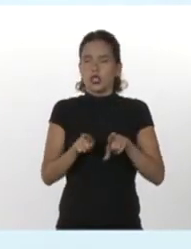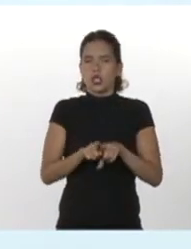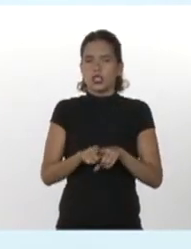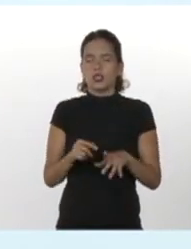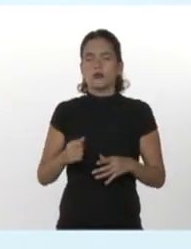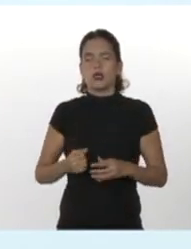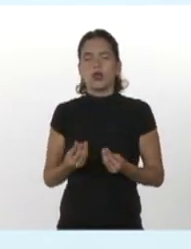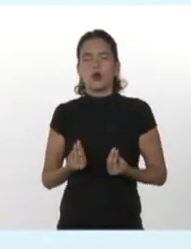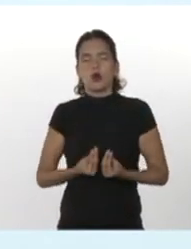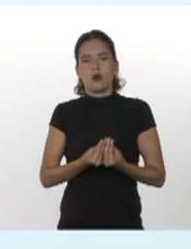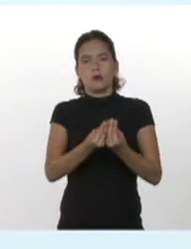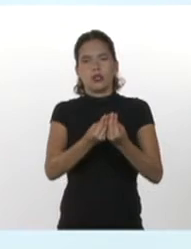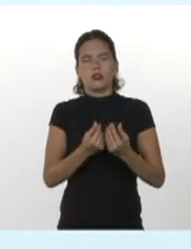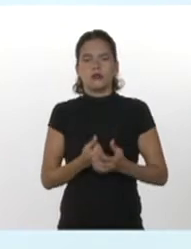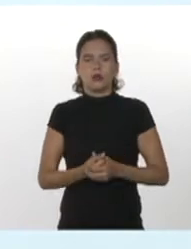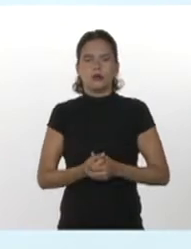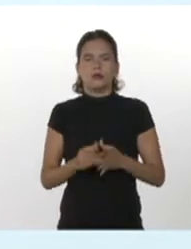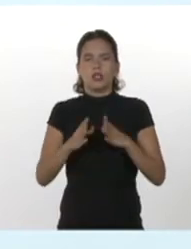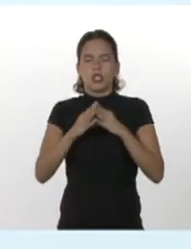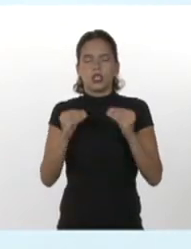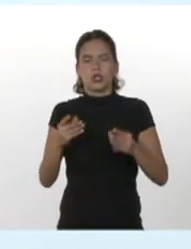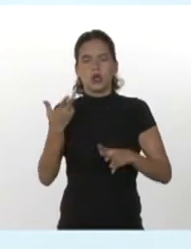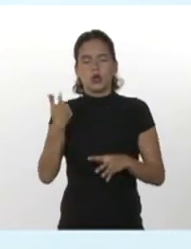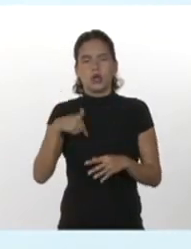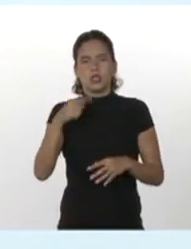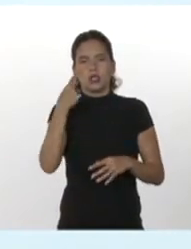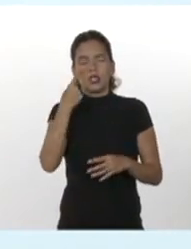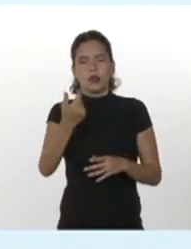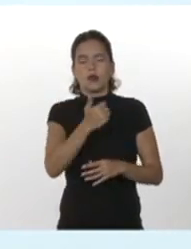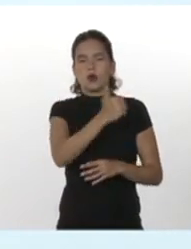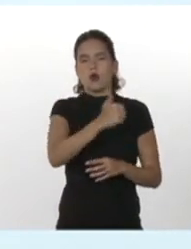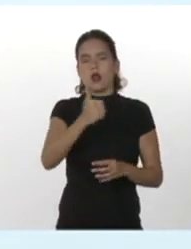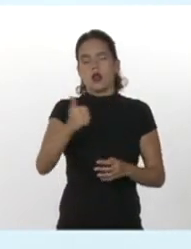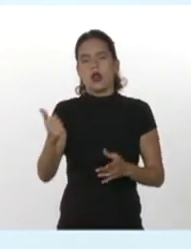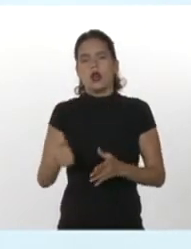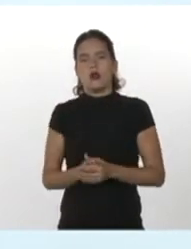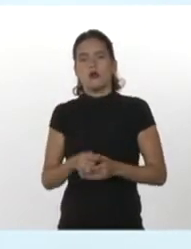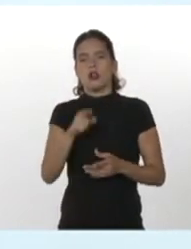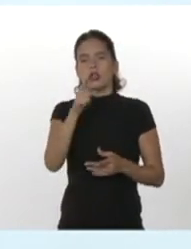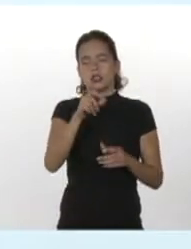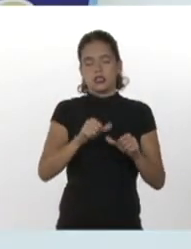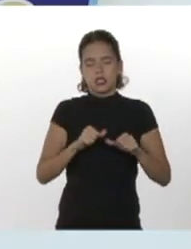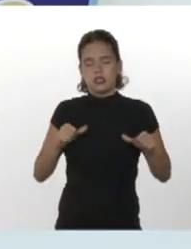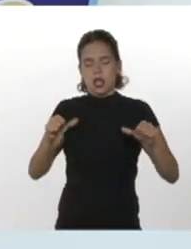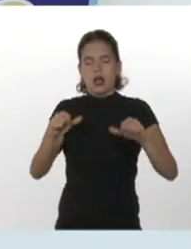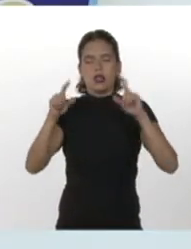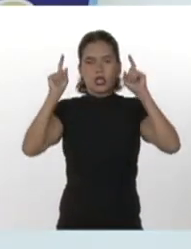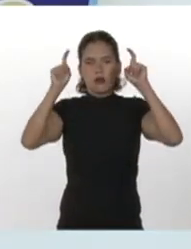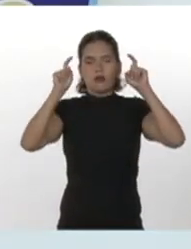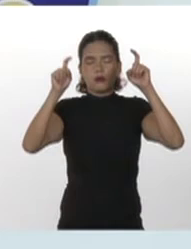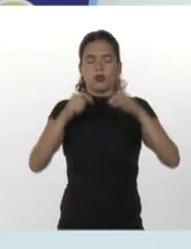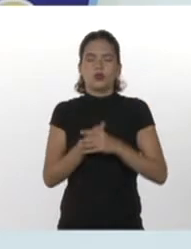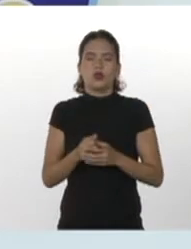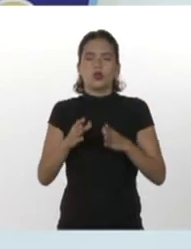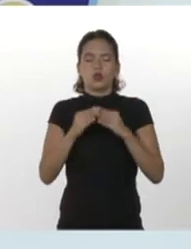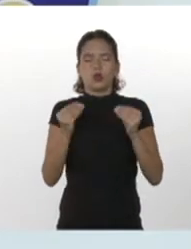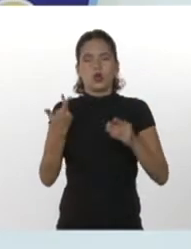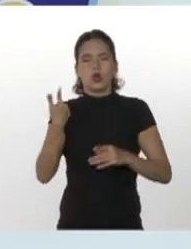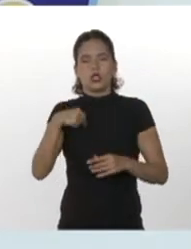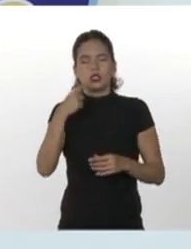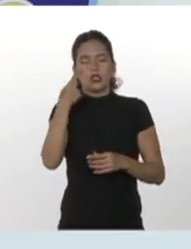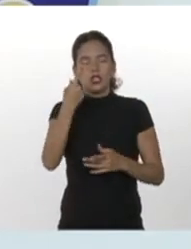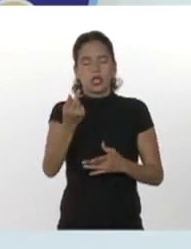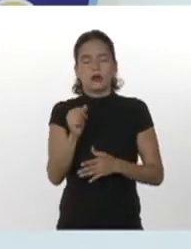también lo acompañamos en todo lo que tiene que ver con cada una de esas áreas de formación, todo lo que se refiere a